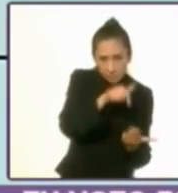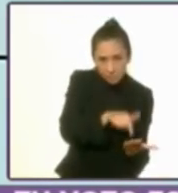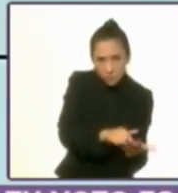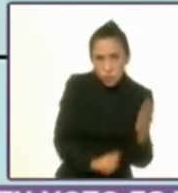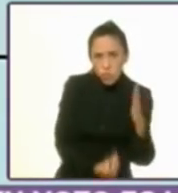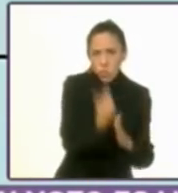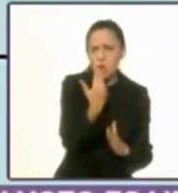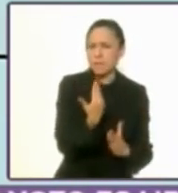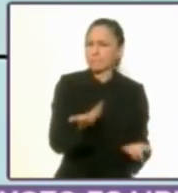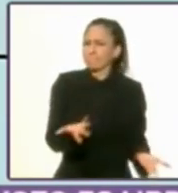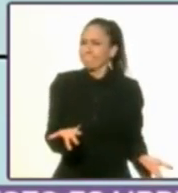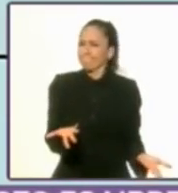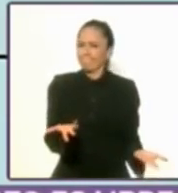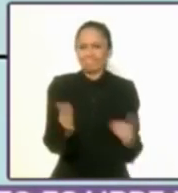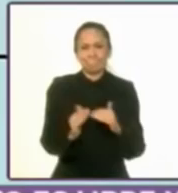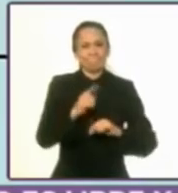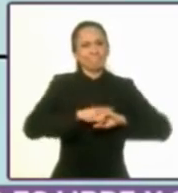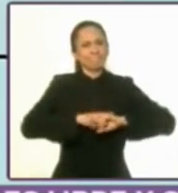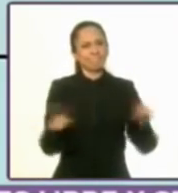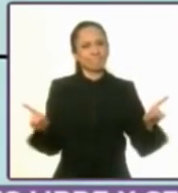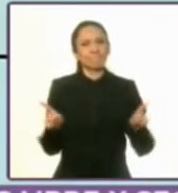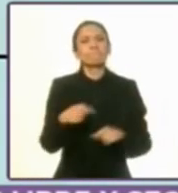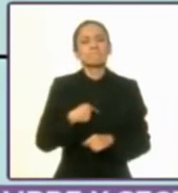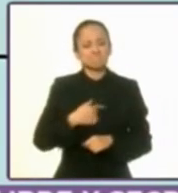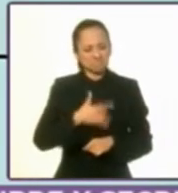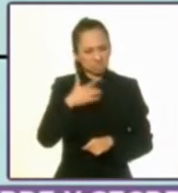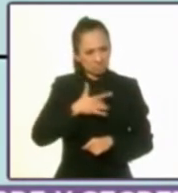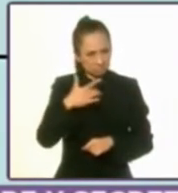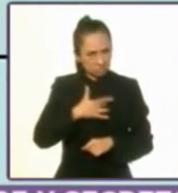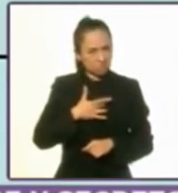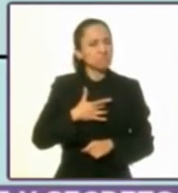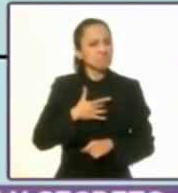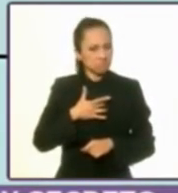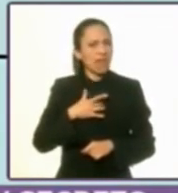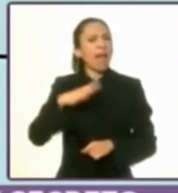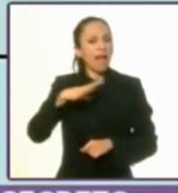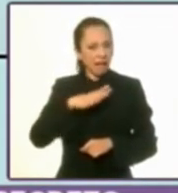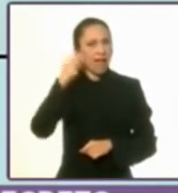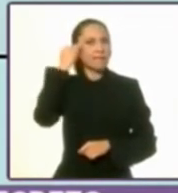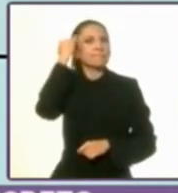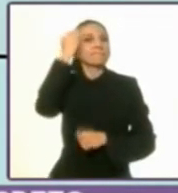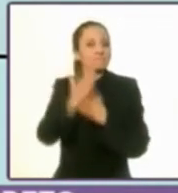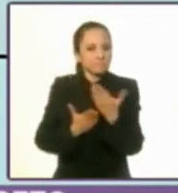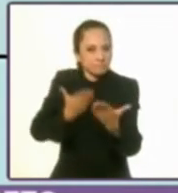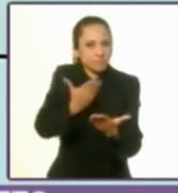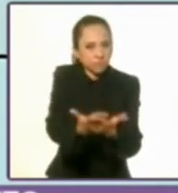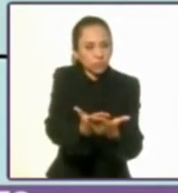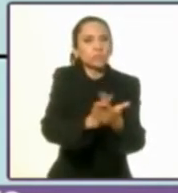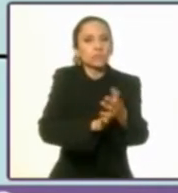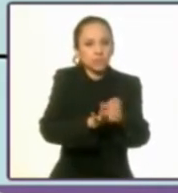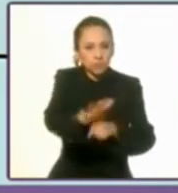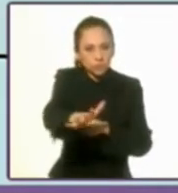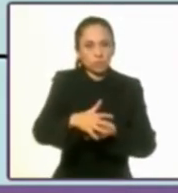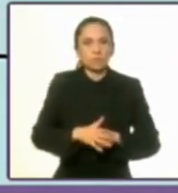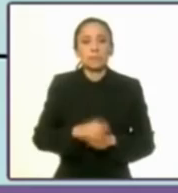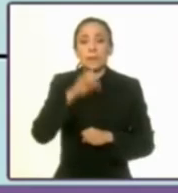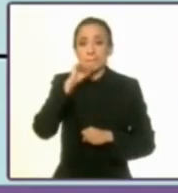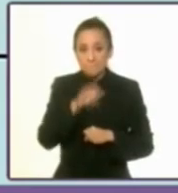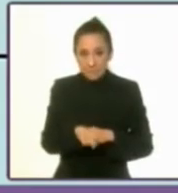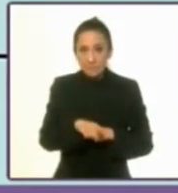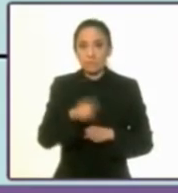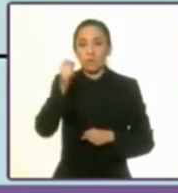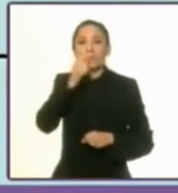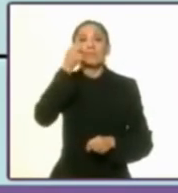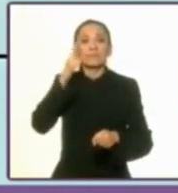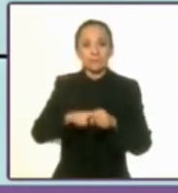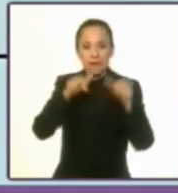y yo creo que hay una propuesta sobre la formación de la secretaría de la mujer